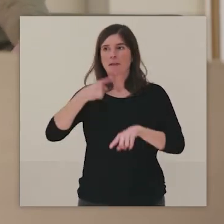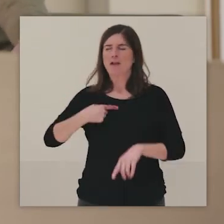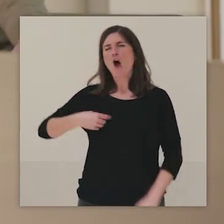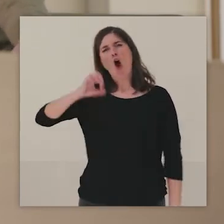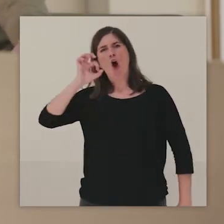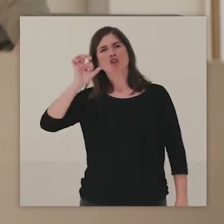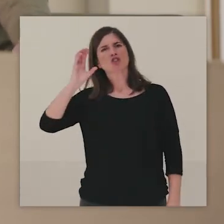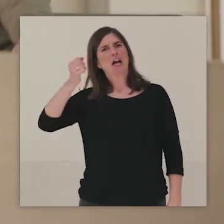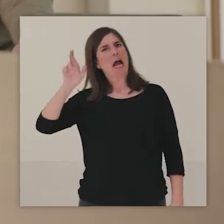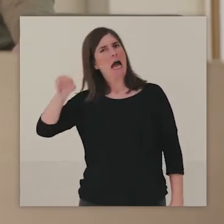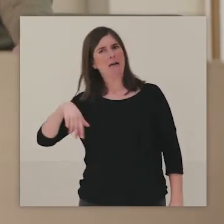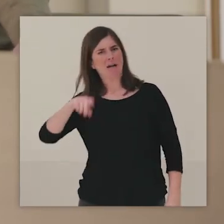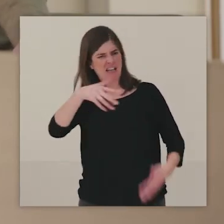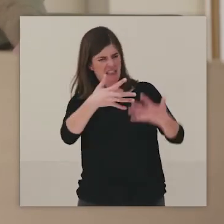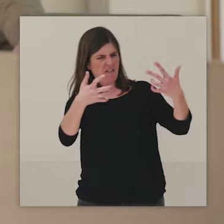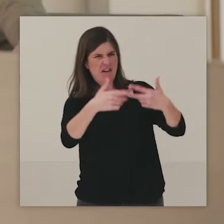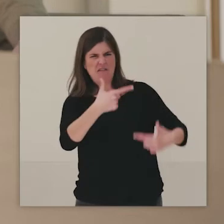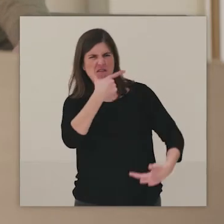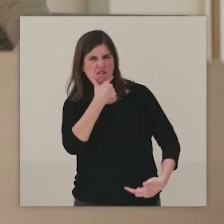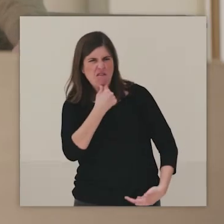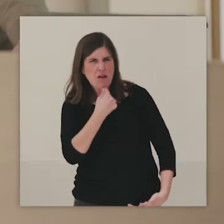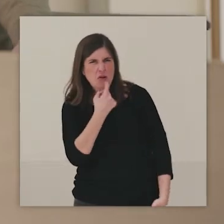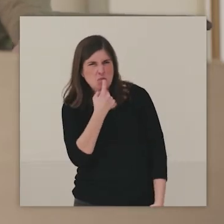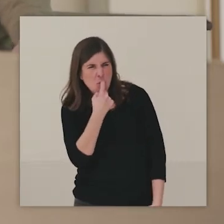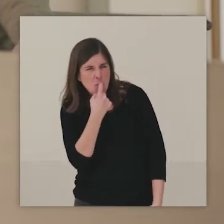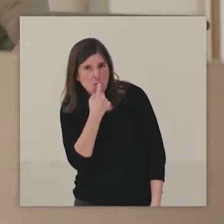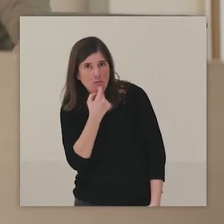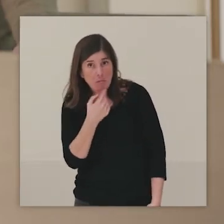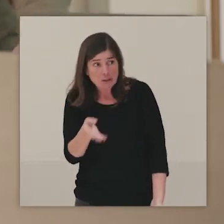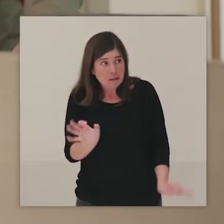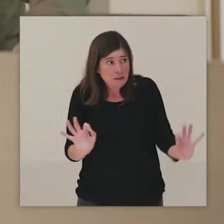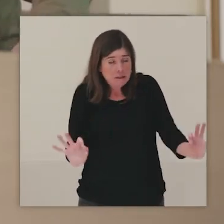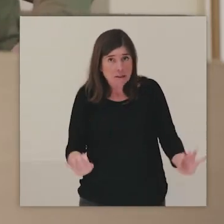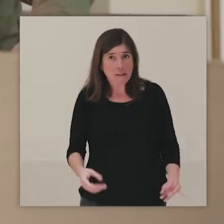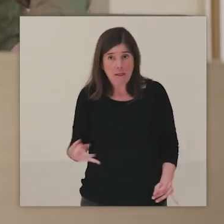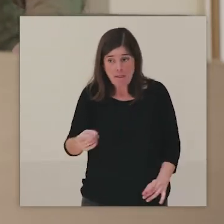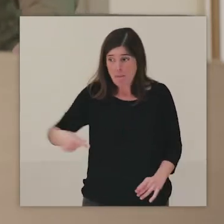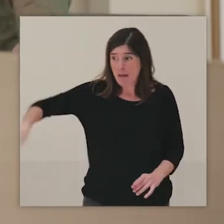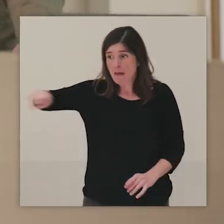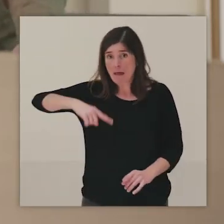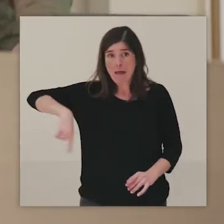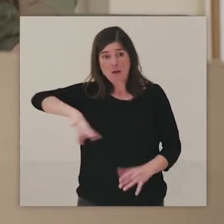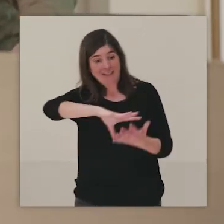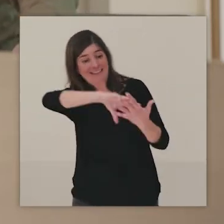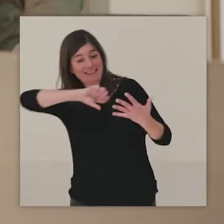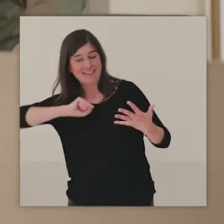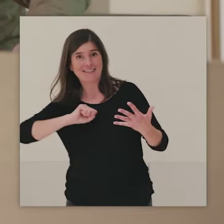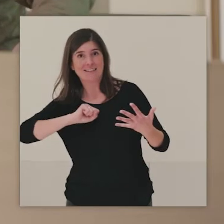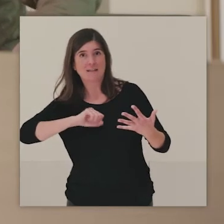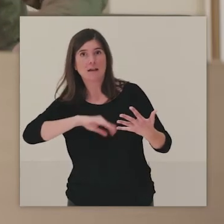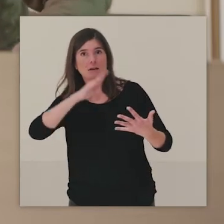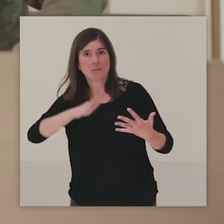estos textos son muy fáciles. Hombre, claro, es que de eso se trata. De que los entiendan, que los tienes que entender. Porque una cuestión fundamental con la accesibilidad cognitiva es